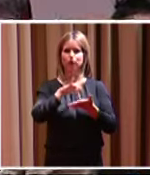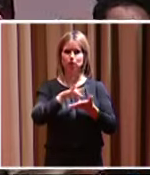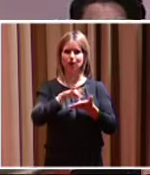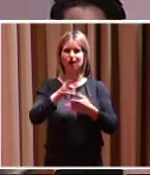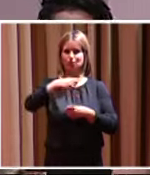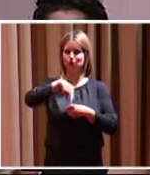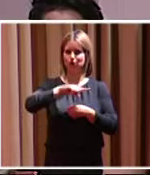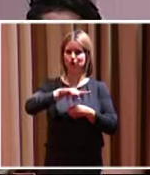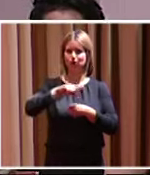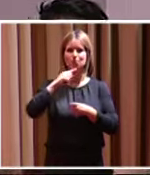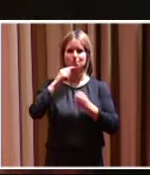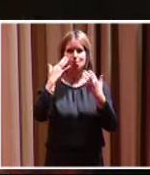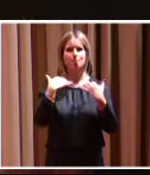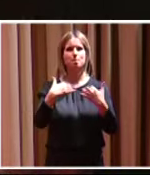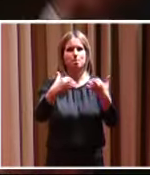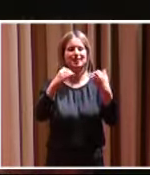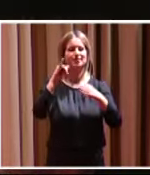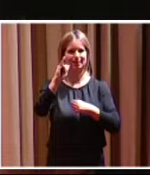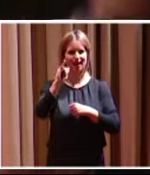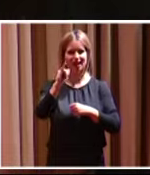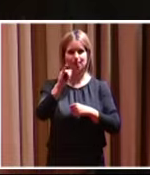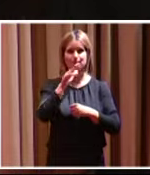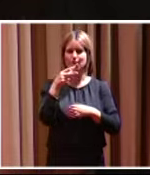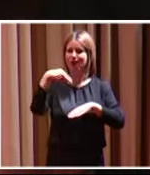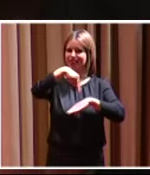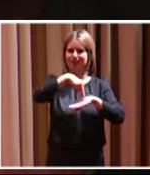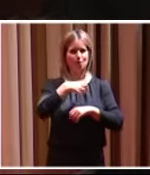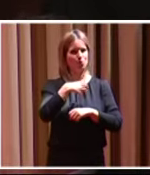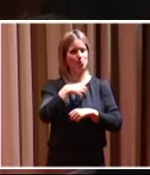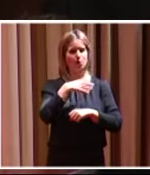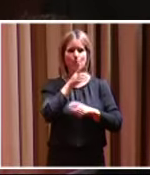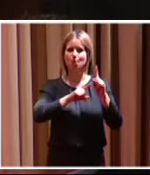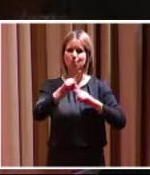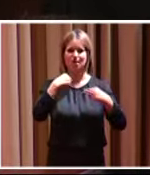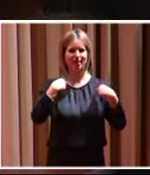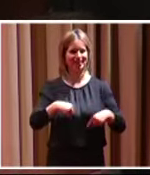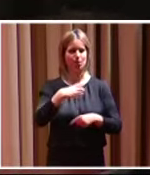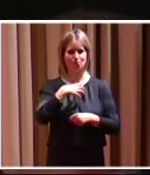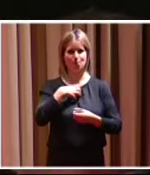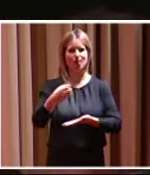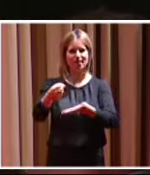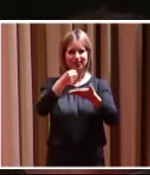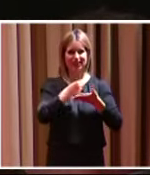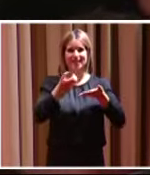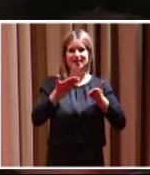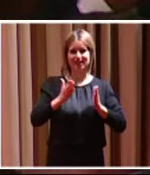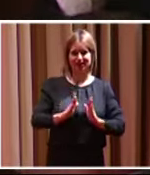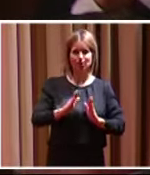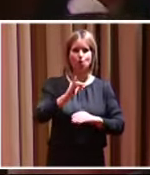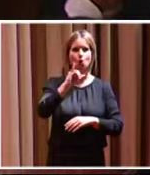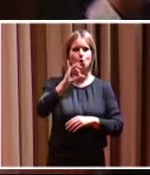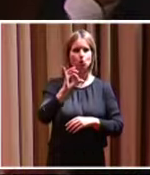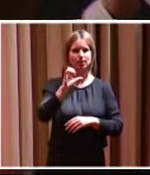nosotros en la platea del auditorio, no pudiendo estar en el escenario por problemas de salud. Recoge su hijo, don